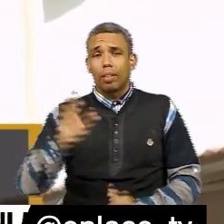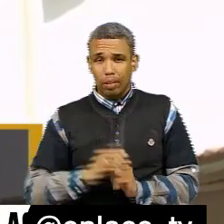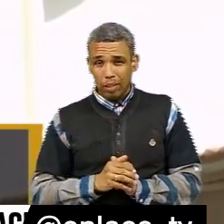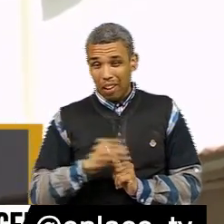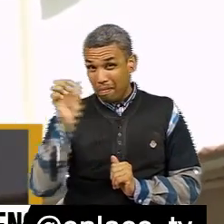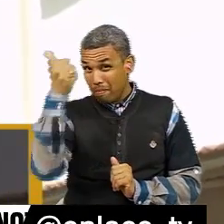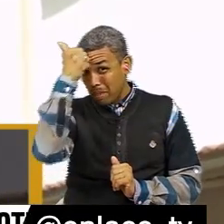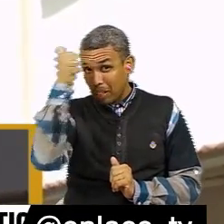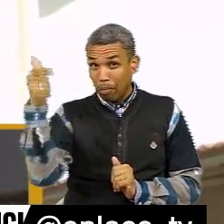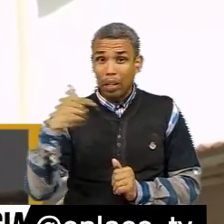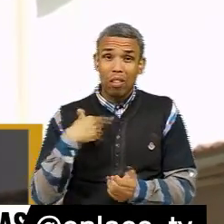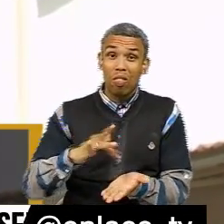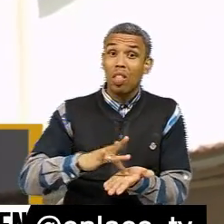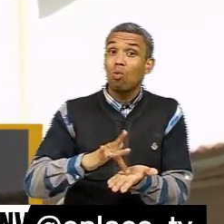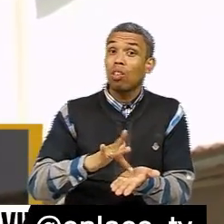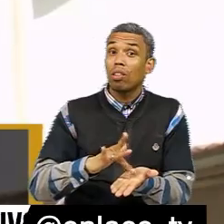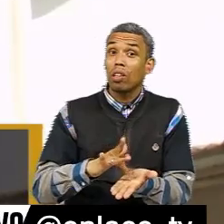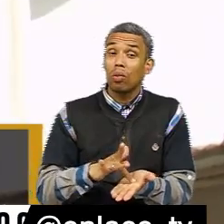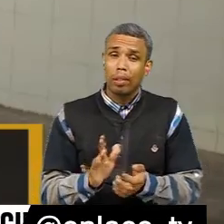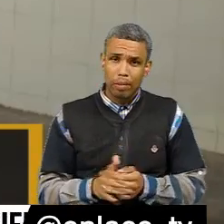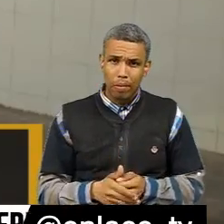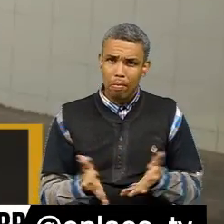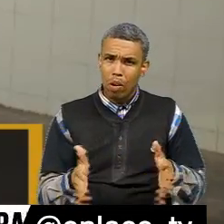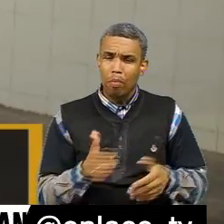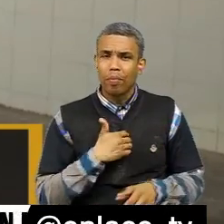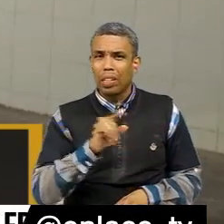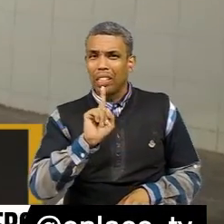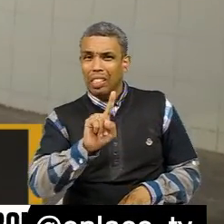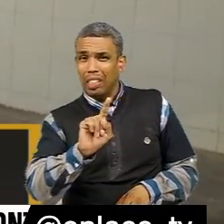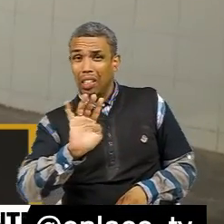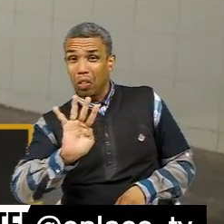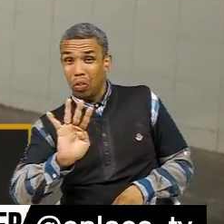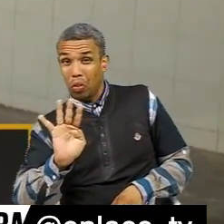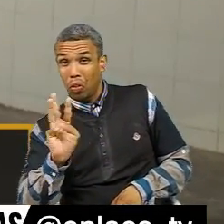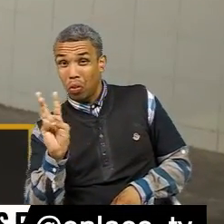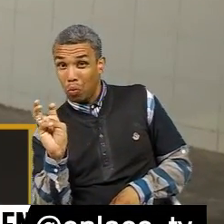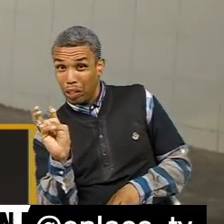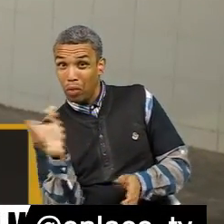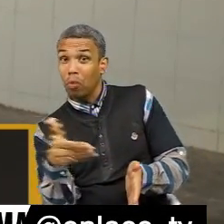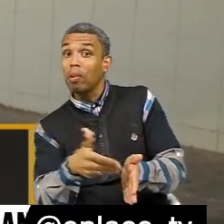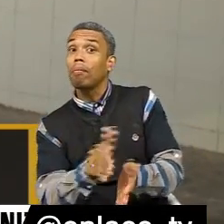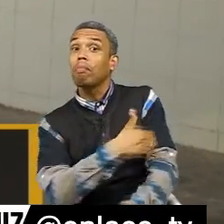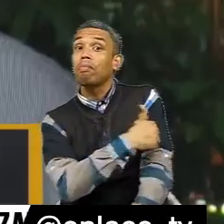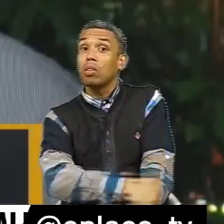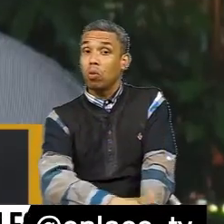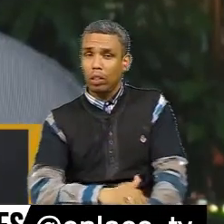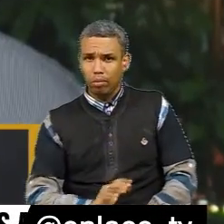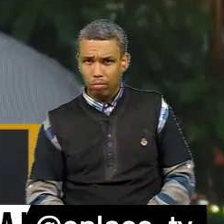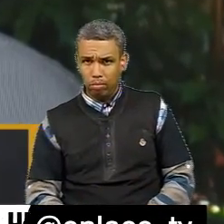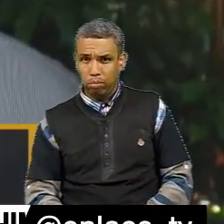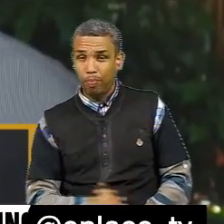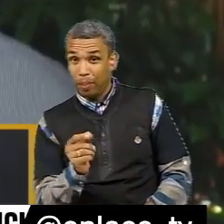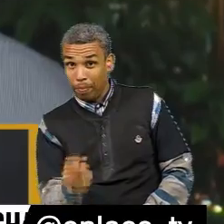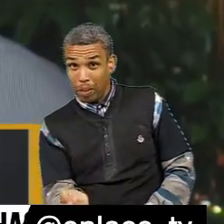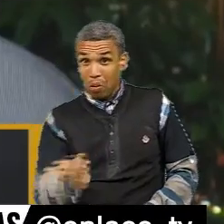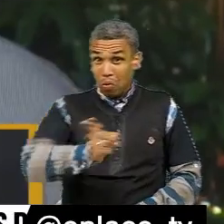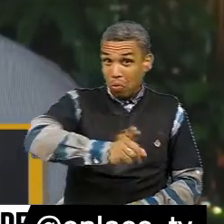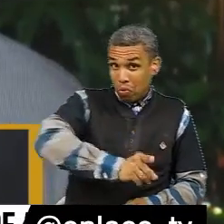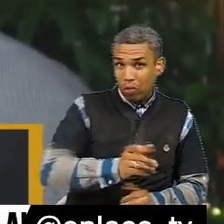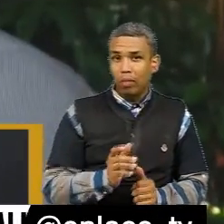una deuda hoy que asciende a 148 mil millones de pesos. El Hospital Regional